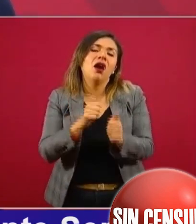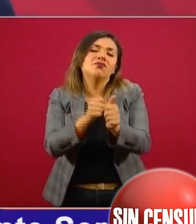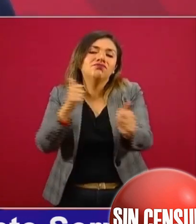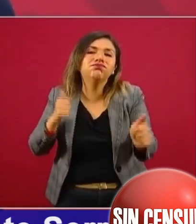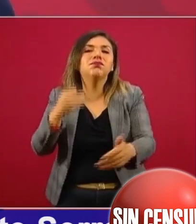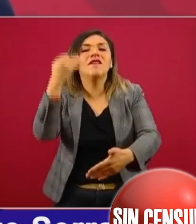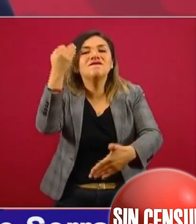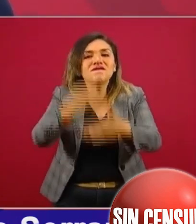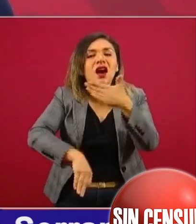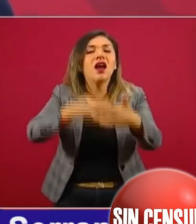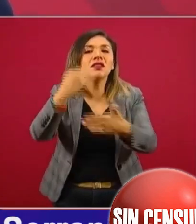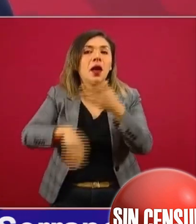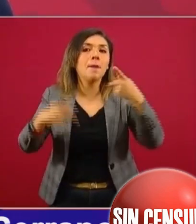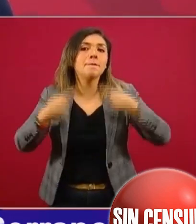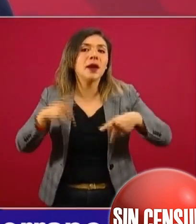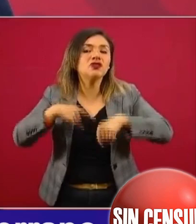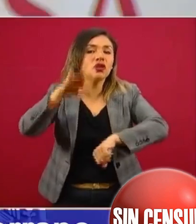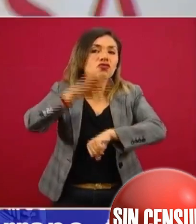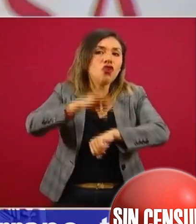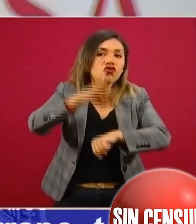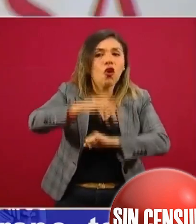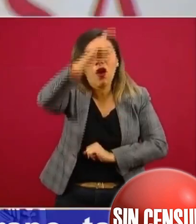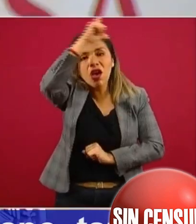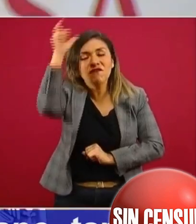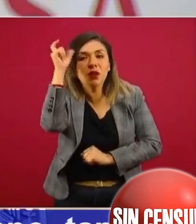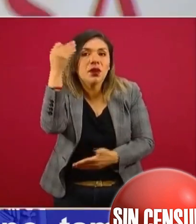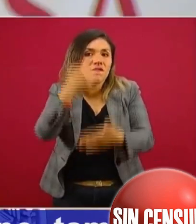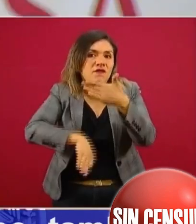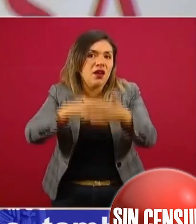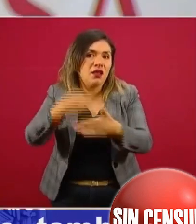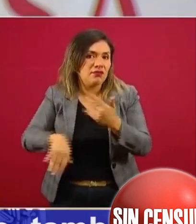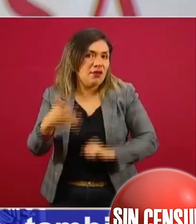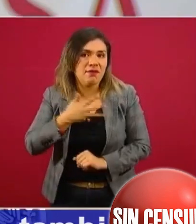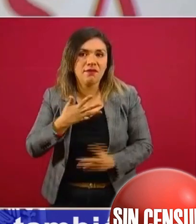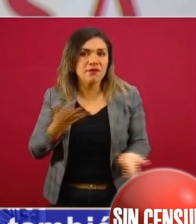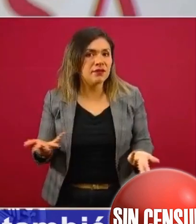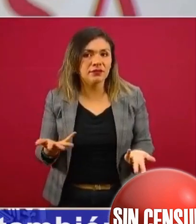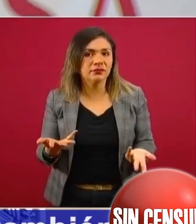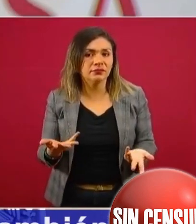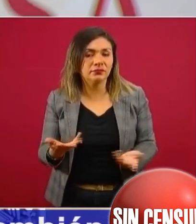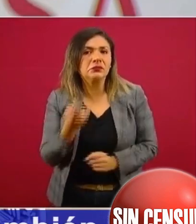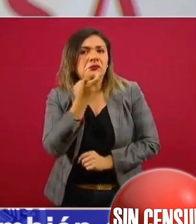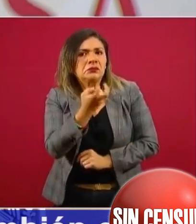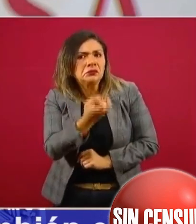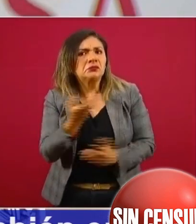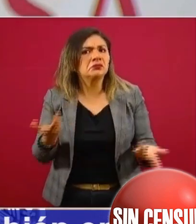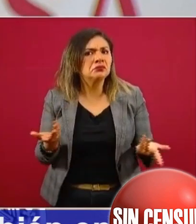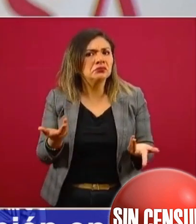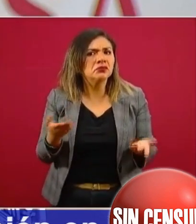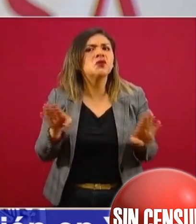médicos, de especialistas, de enfermeras. ¿Cómo se produjo este déficit, este